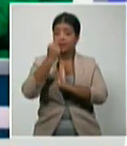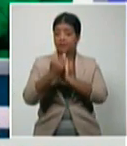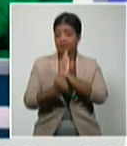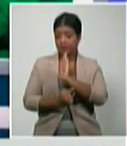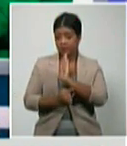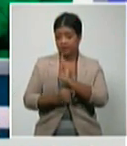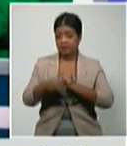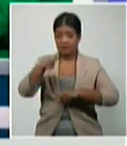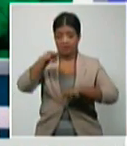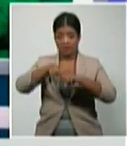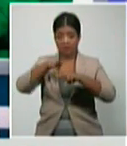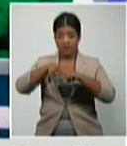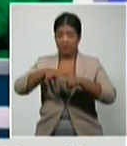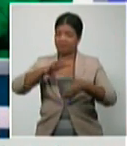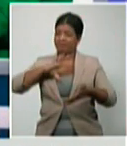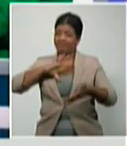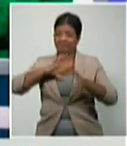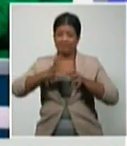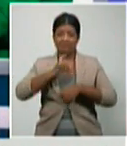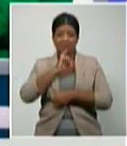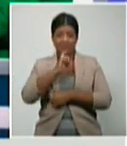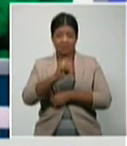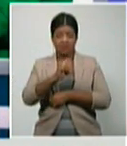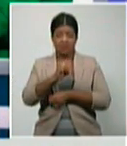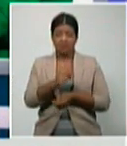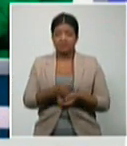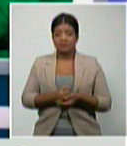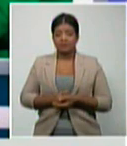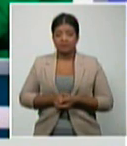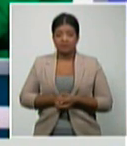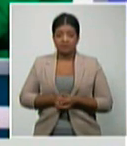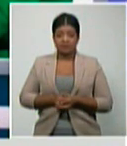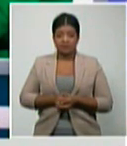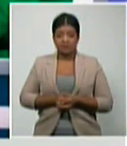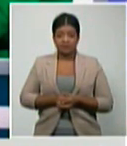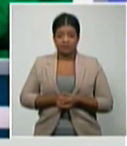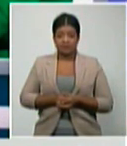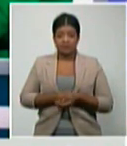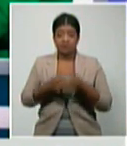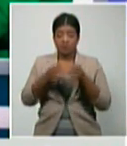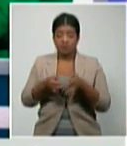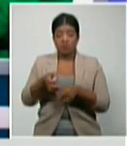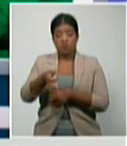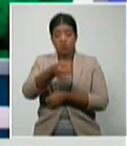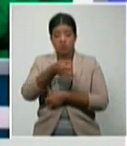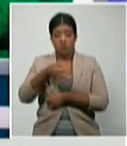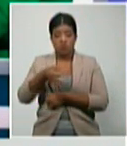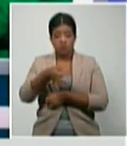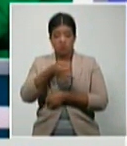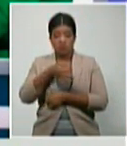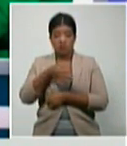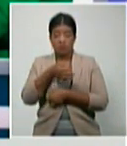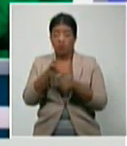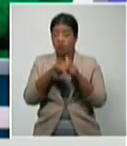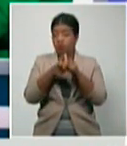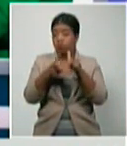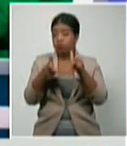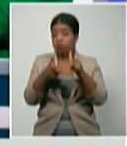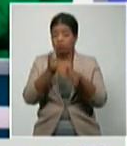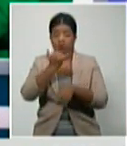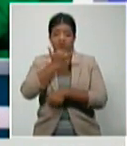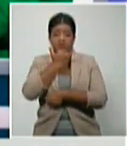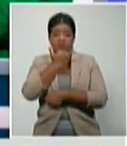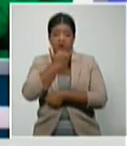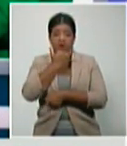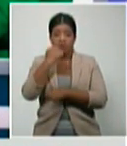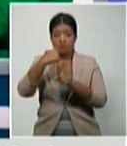una complejidad epidemiológica importante, pues los municipios con mayor afectación son los casos de